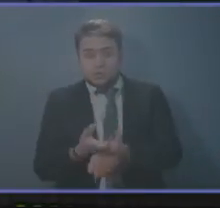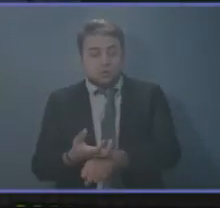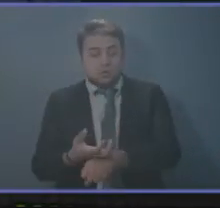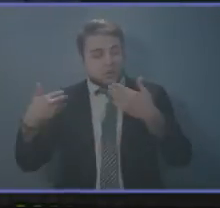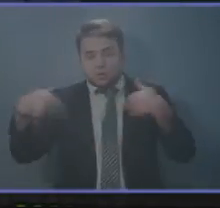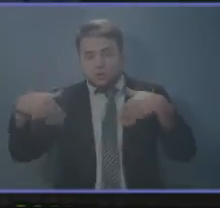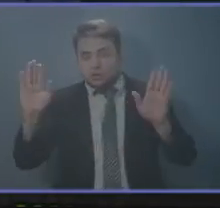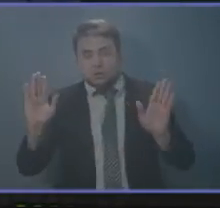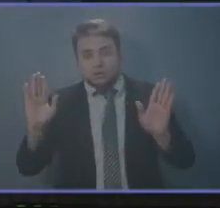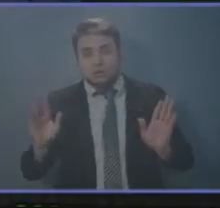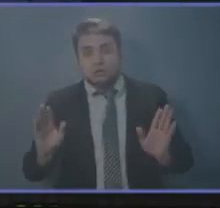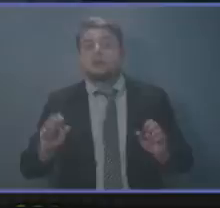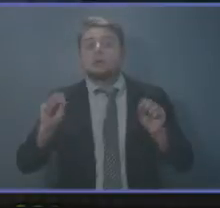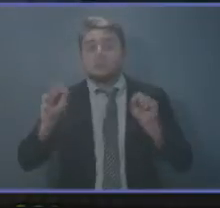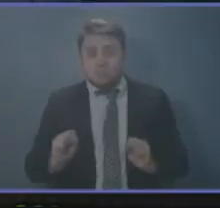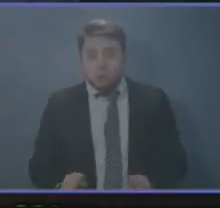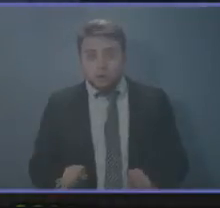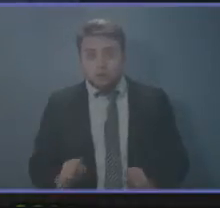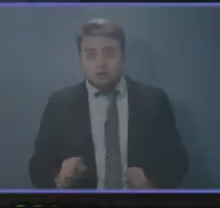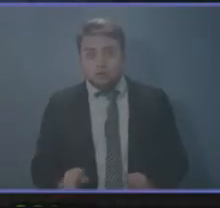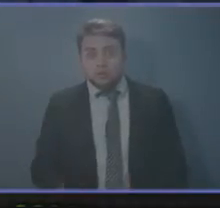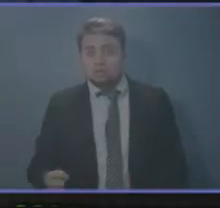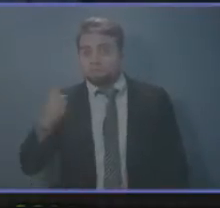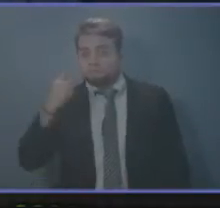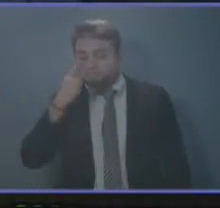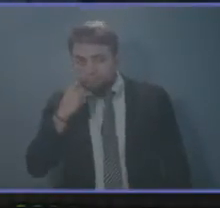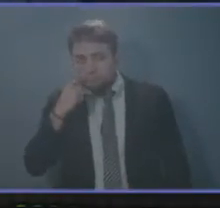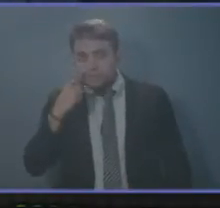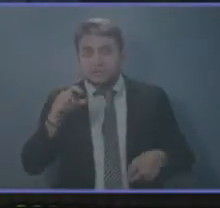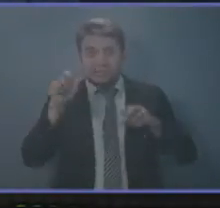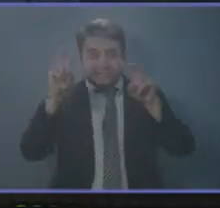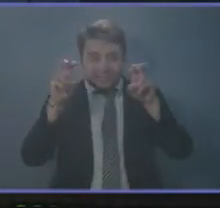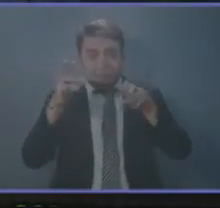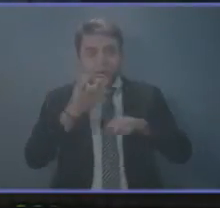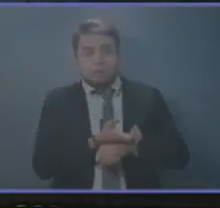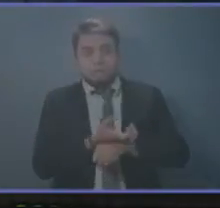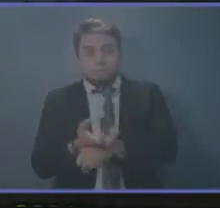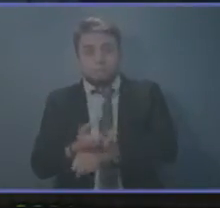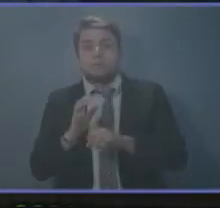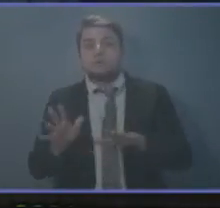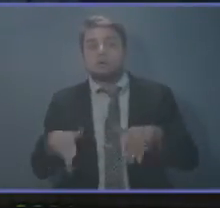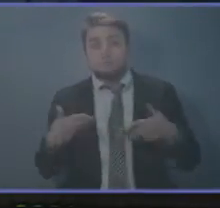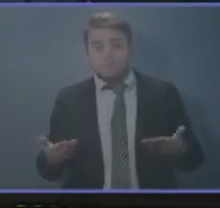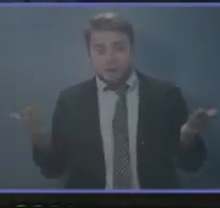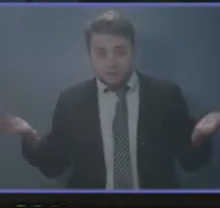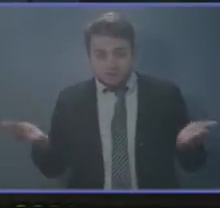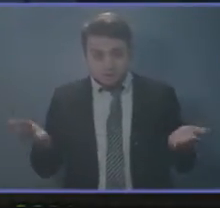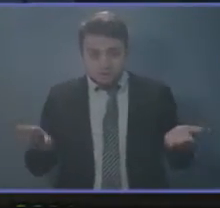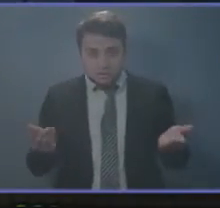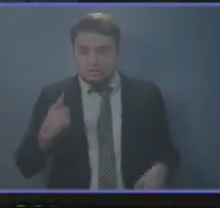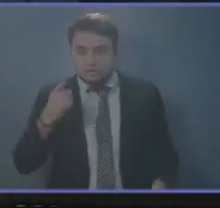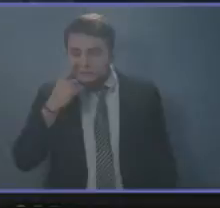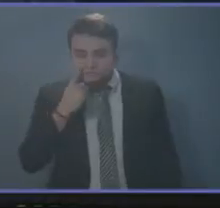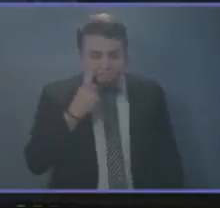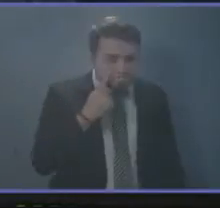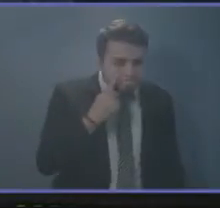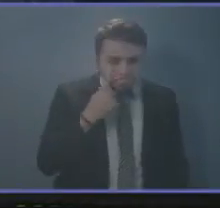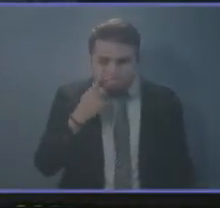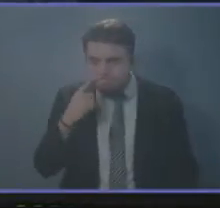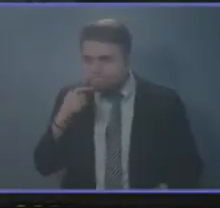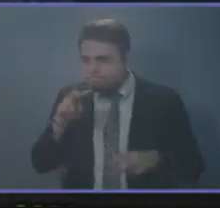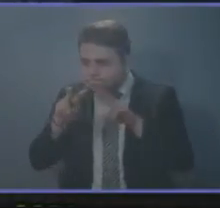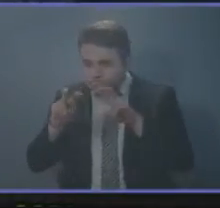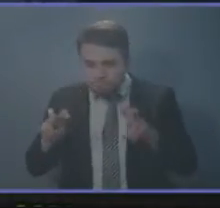nombrarle, y que esté encargado del tema del transporte público, que haga una revisión integral del sistema